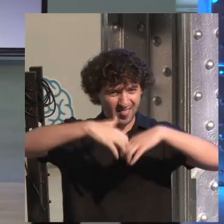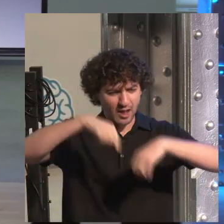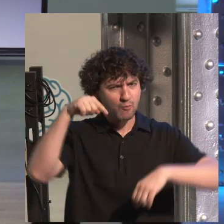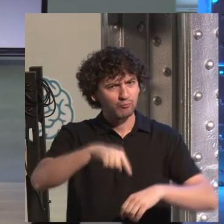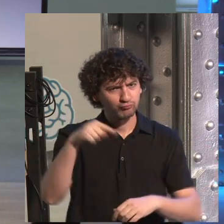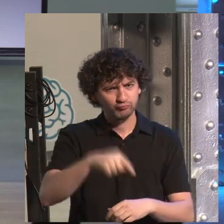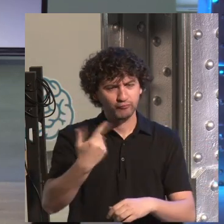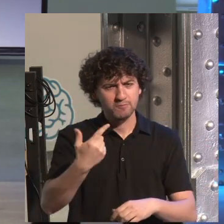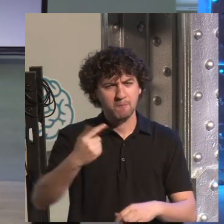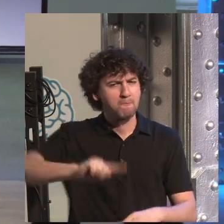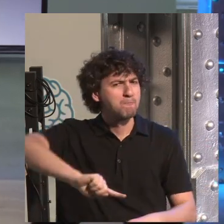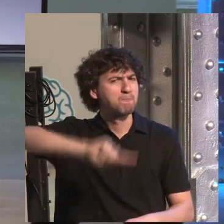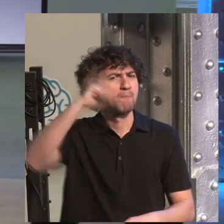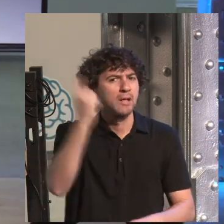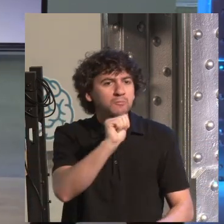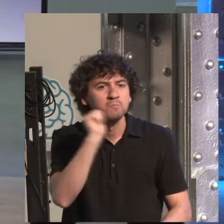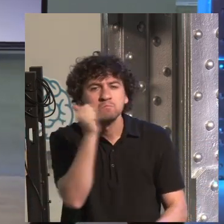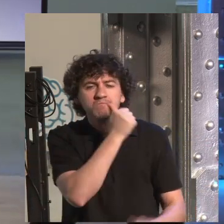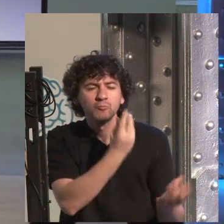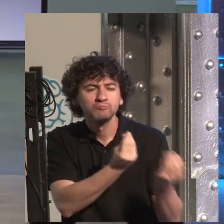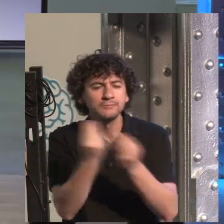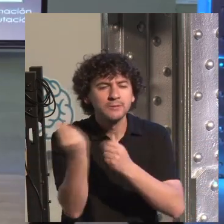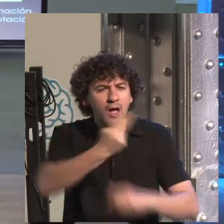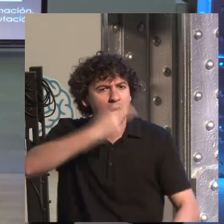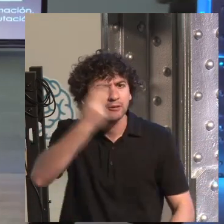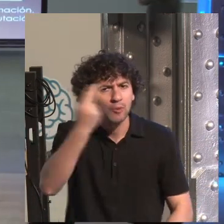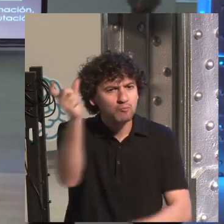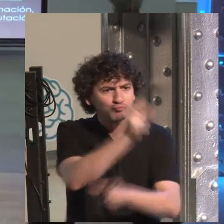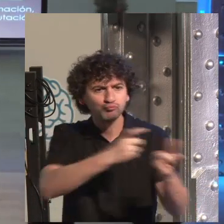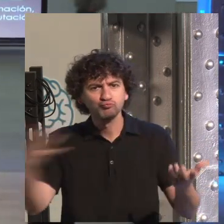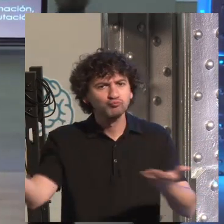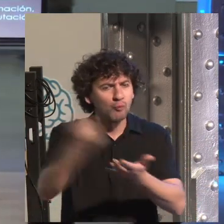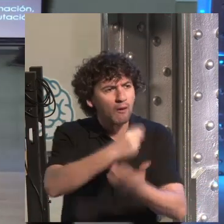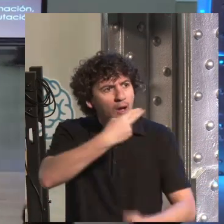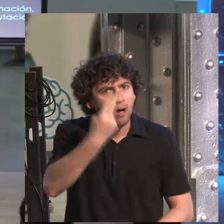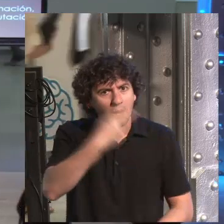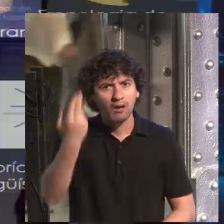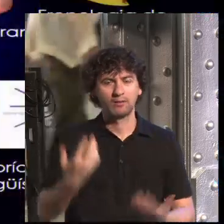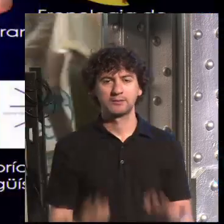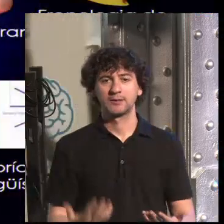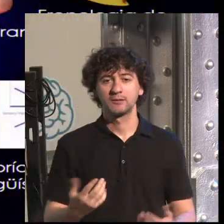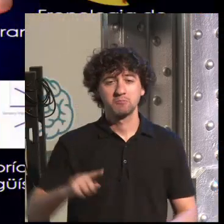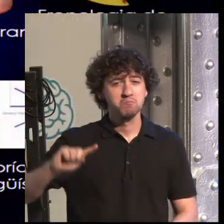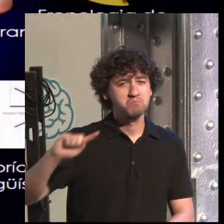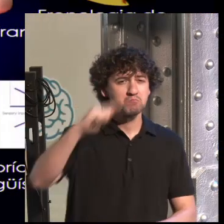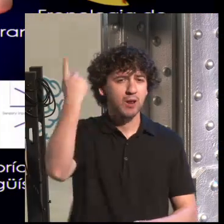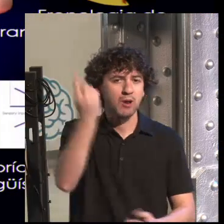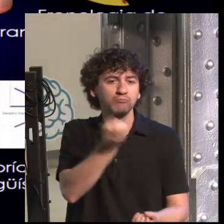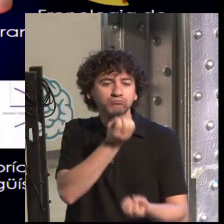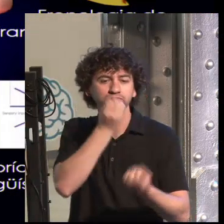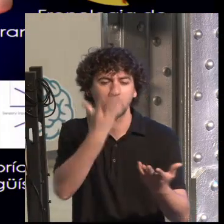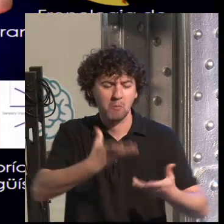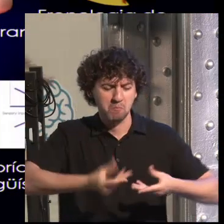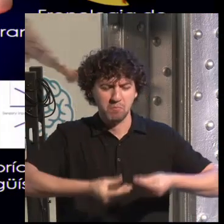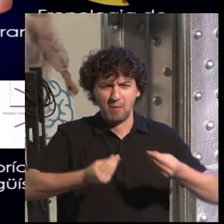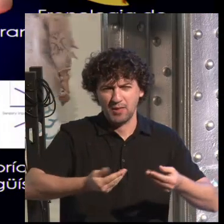uno de los más grandes misterios del ser humano, ¿no? Desde la primera referencia que hay al cerebro en un